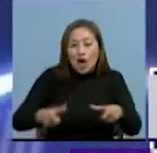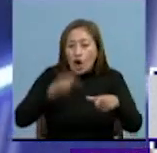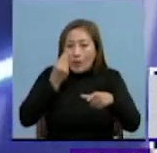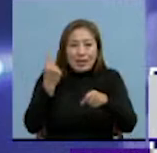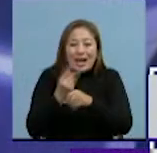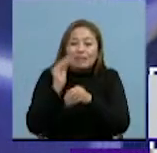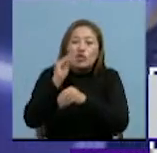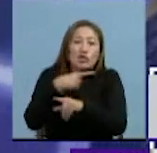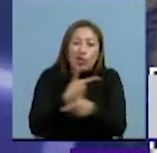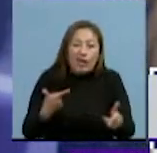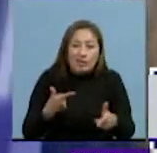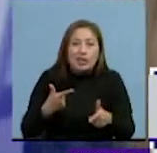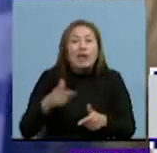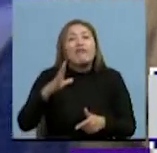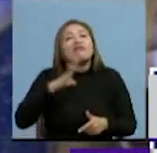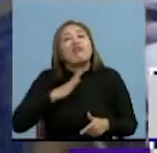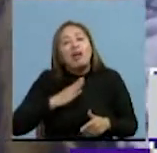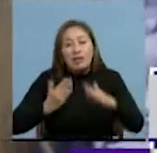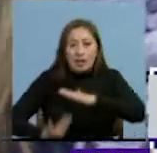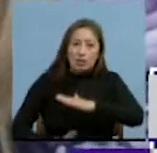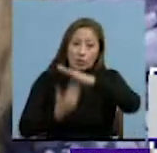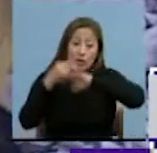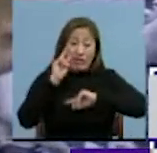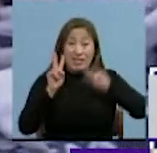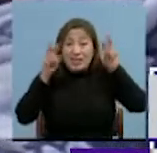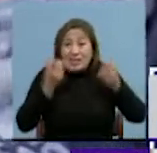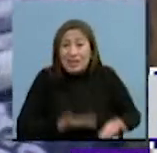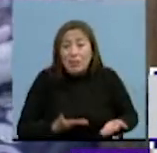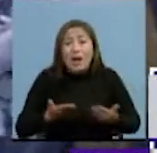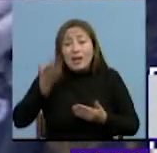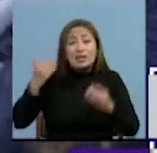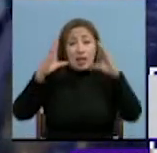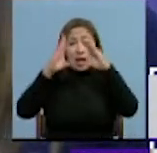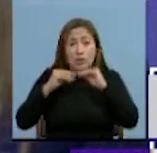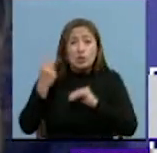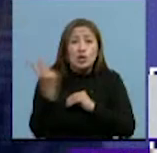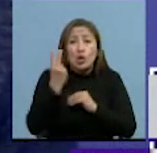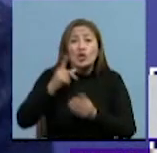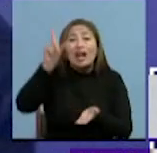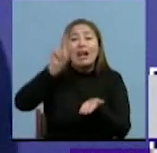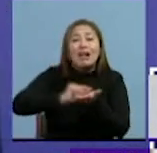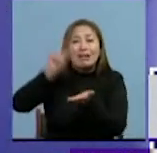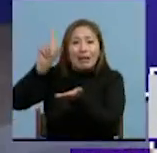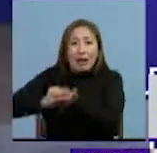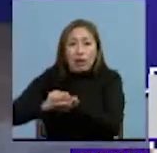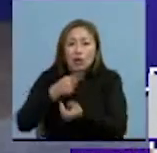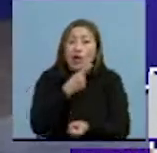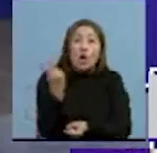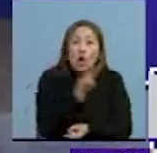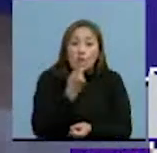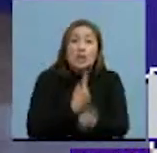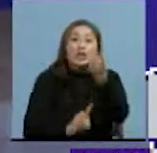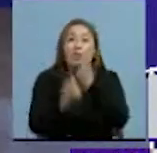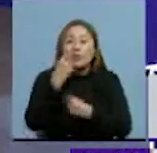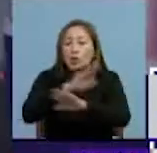comida. ¿Cuánta falta hace que las autoridades vean este tema? En la noche de ayer tuvimos 2 legisladores, me parece que la respuesta que necesita